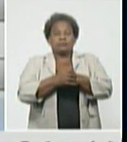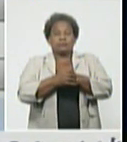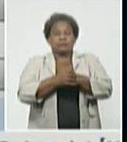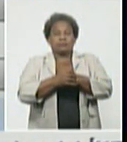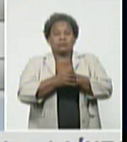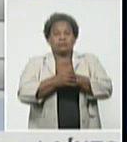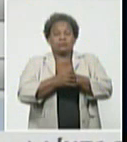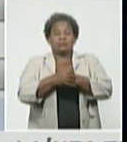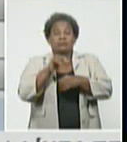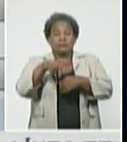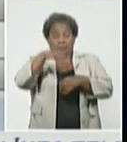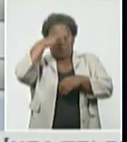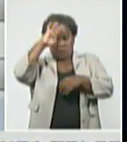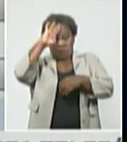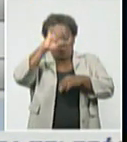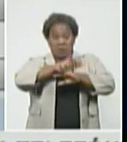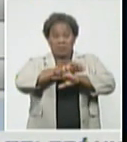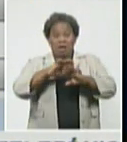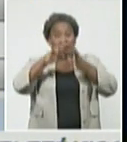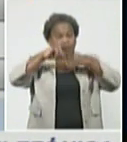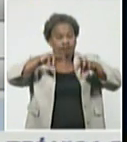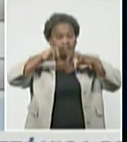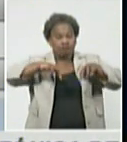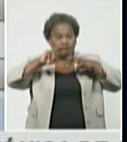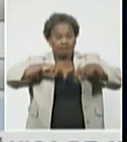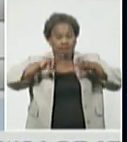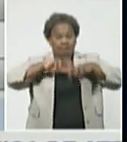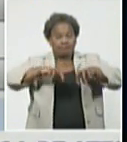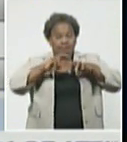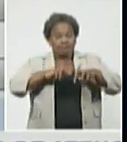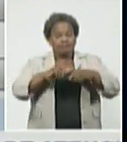forma, en Cuba ya se han estudiado o se han realizado